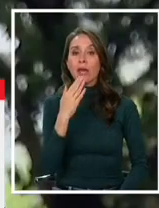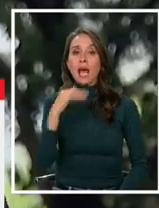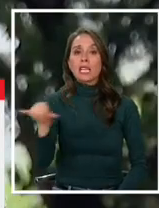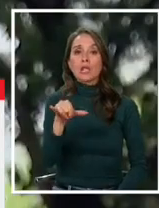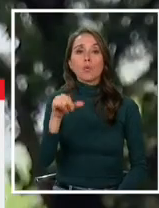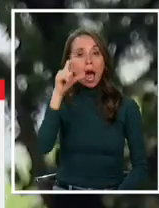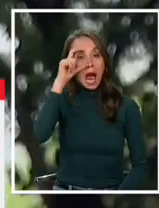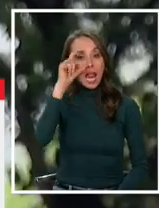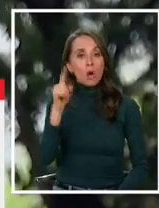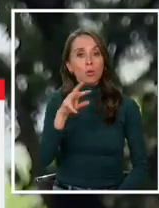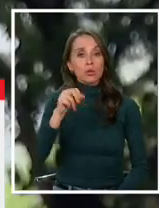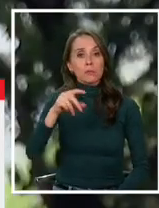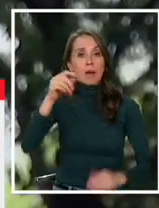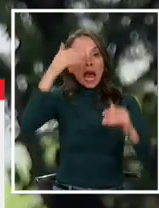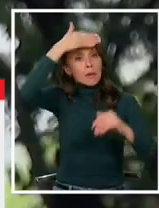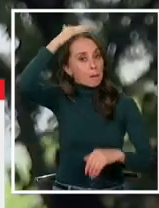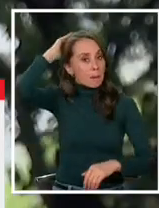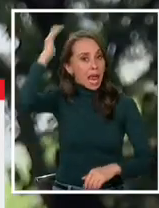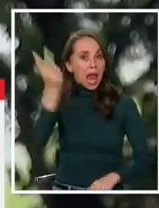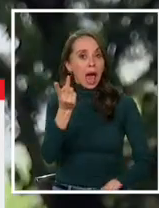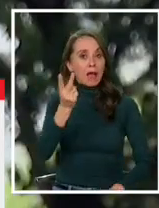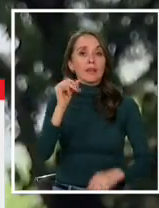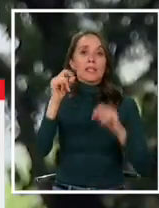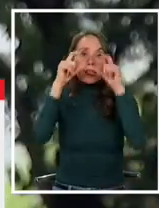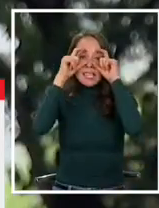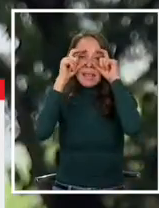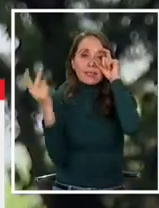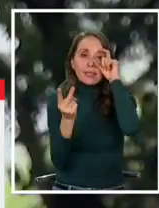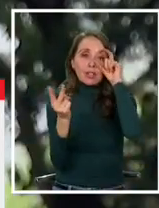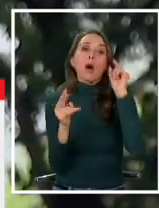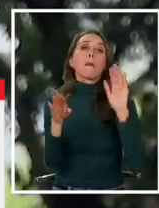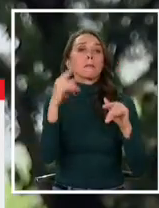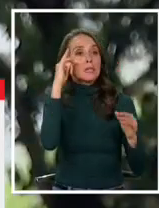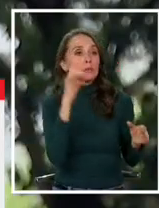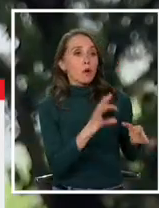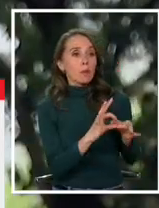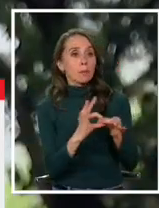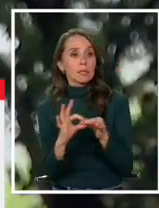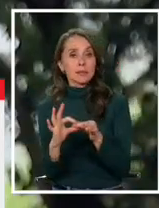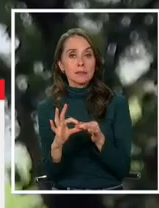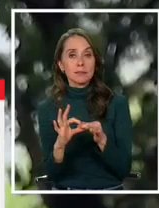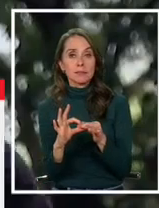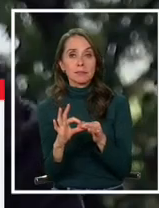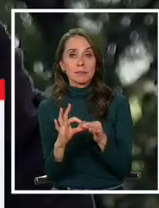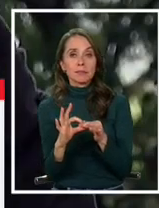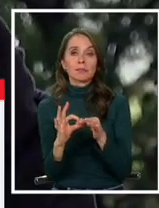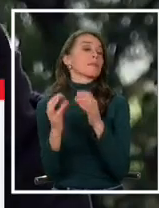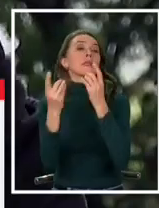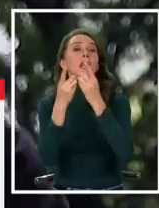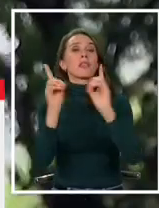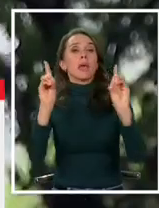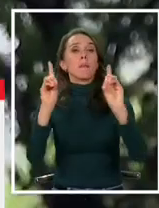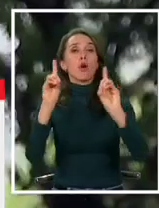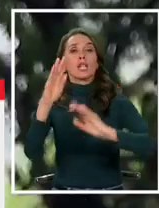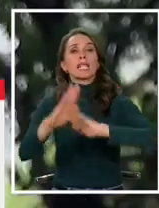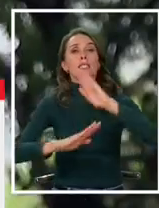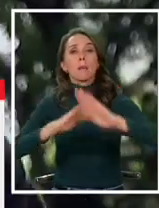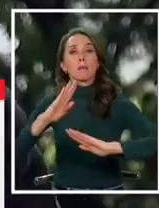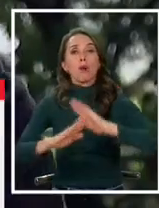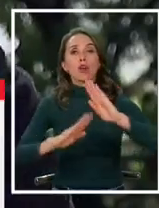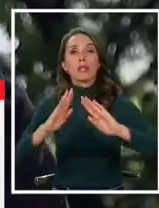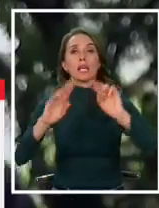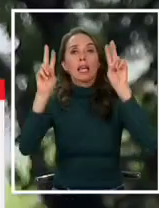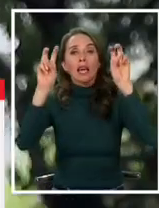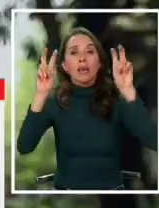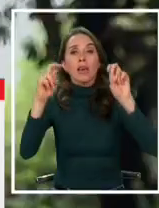Jaime Guzmán la calvici los anteojos sino que efectivamente esta misma lógica digamos de la Democracia protegida